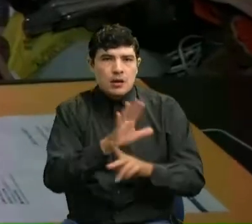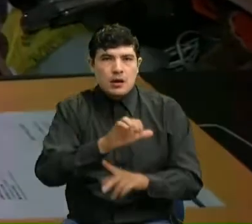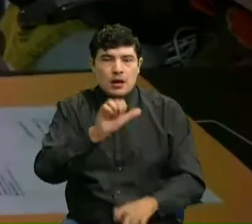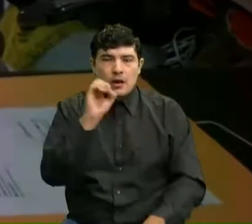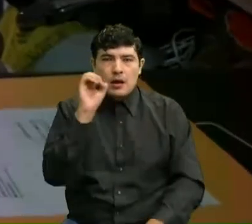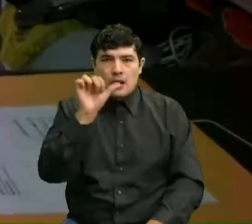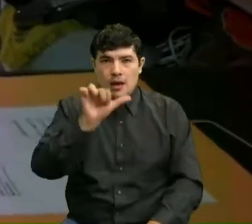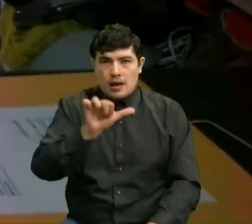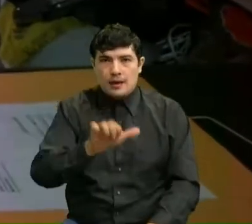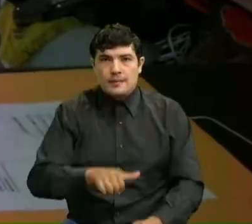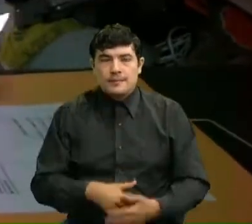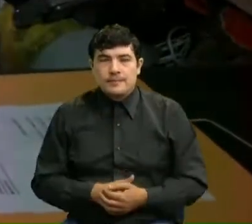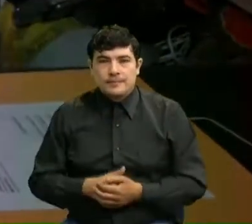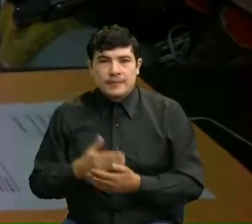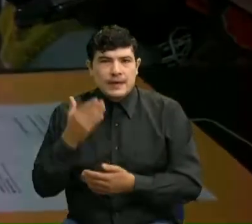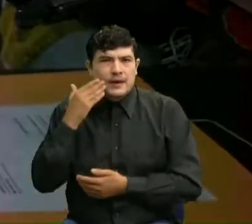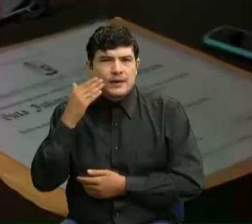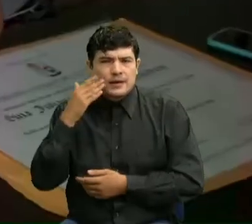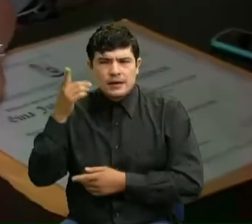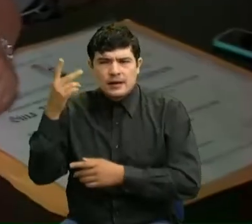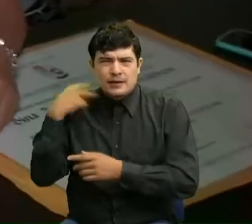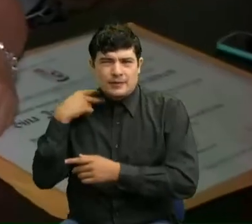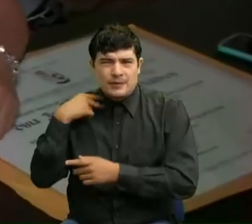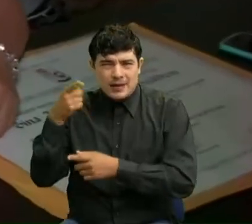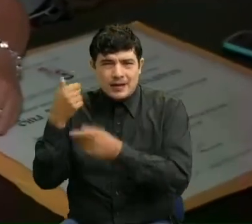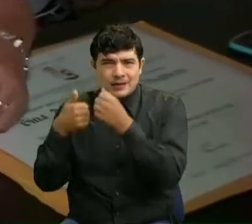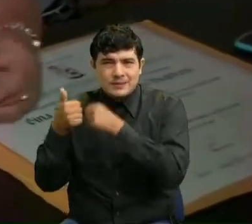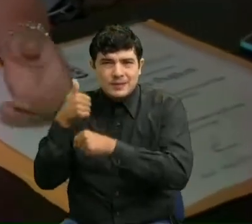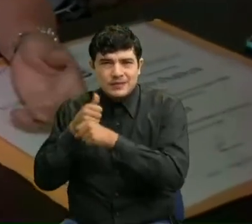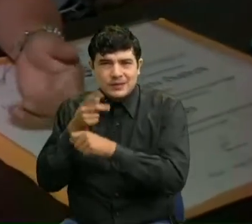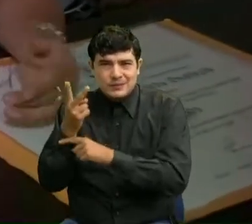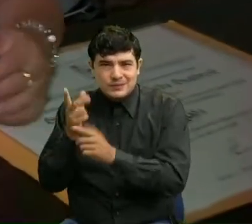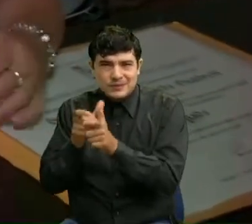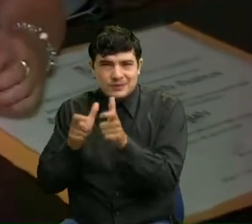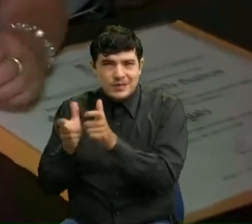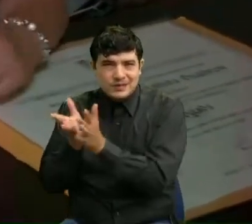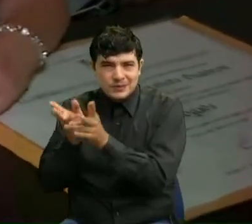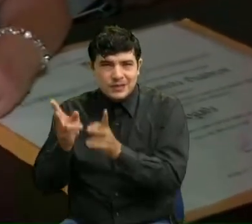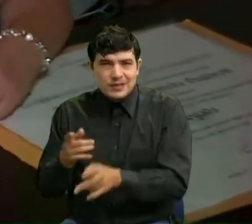a una tutela que en noviembre del año pasado ganaron los jóvenes estudiantes de derecho de una ciencia